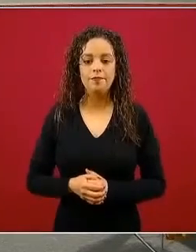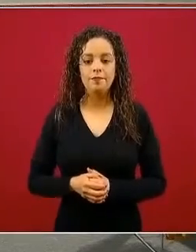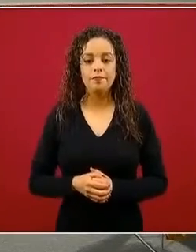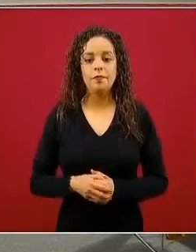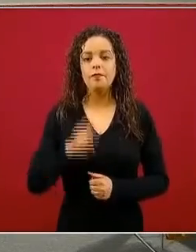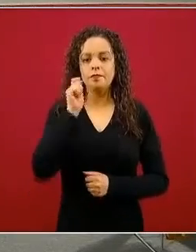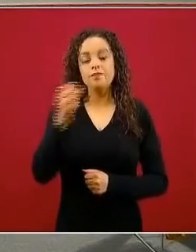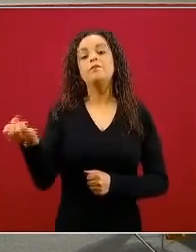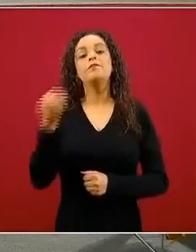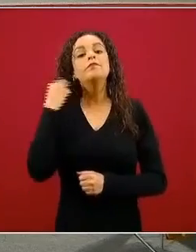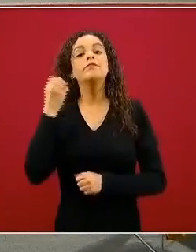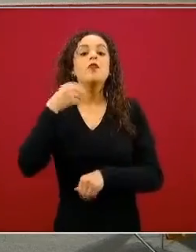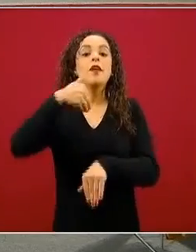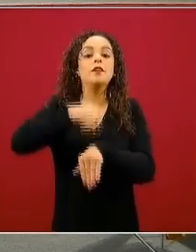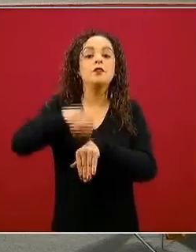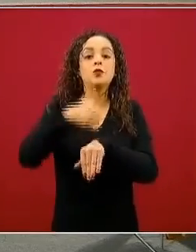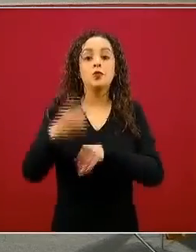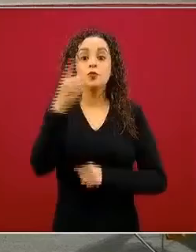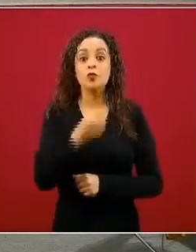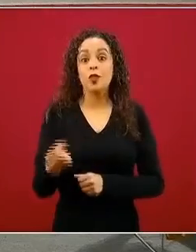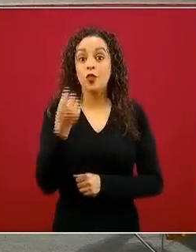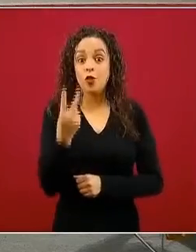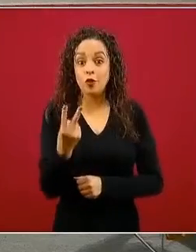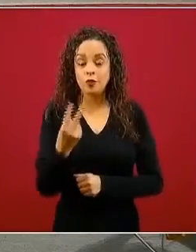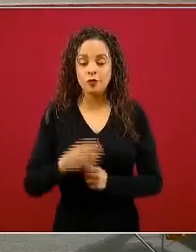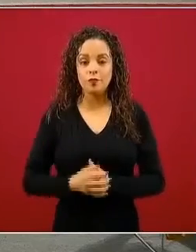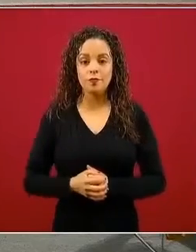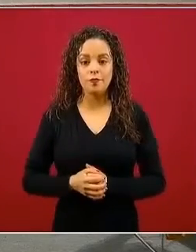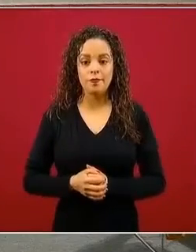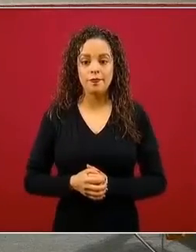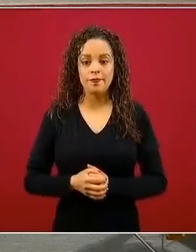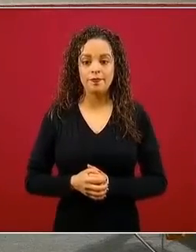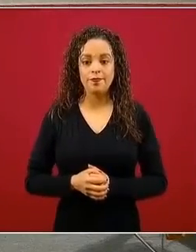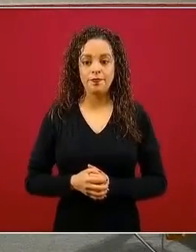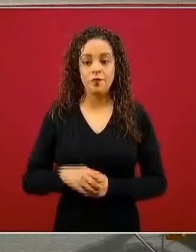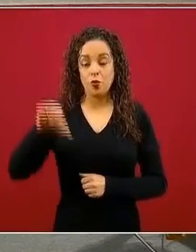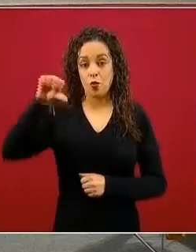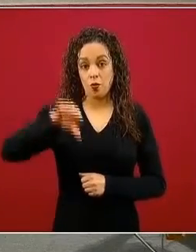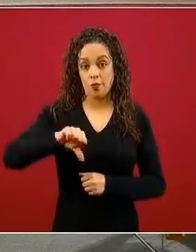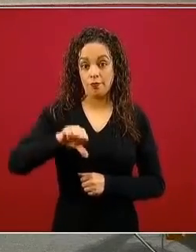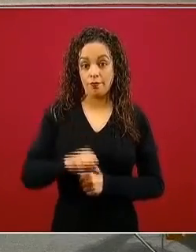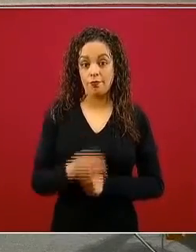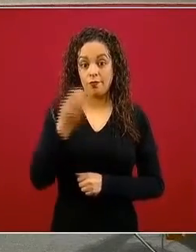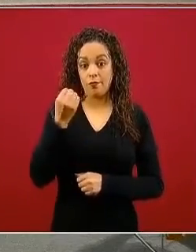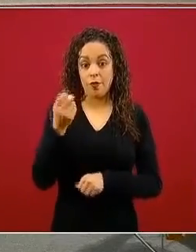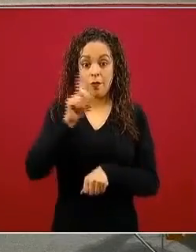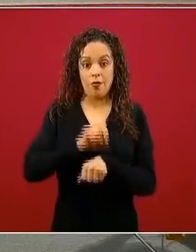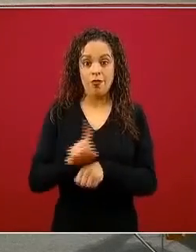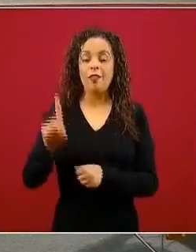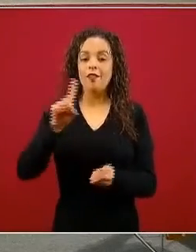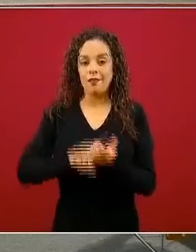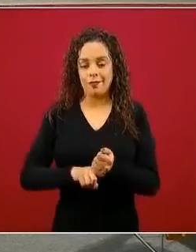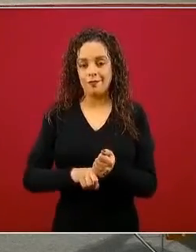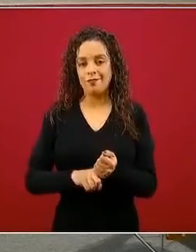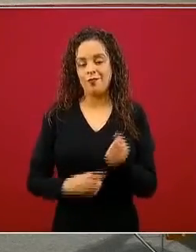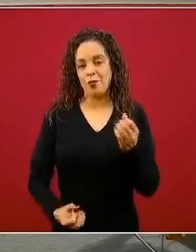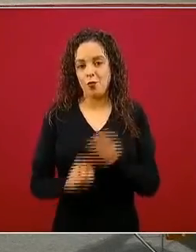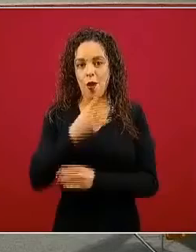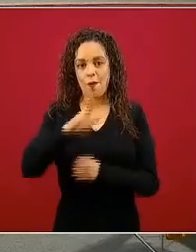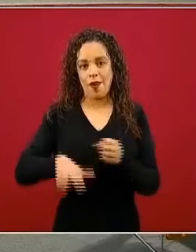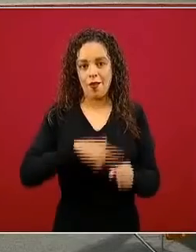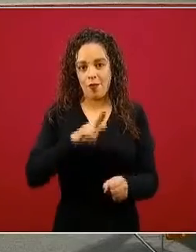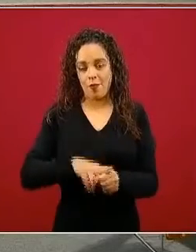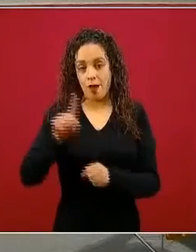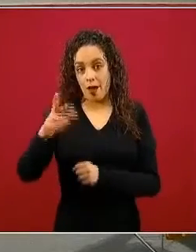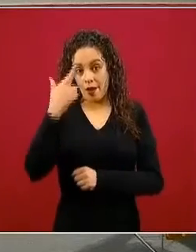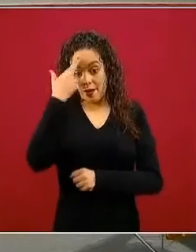la conferencia 102, estando en el 9º día de esta nueva normalidad, recordando que para esta